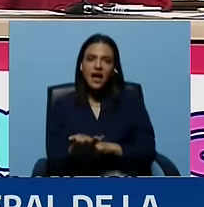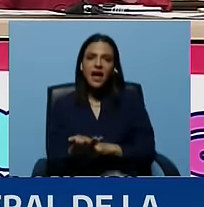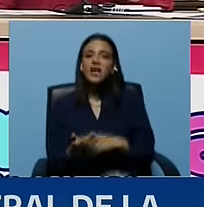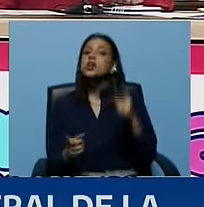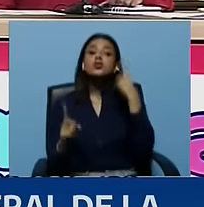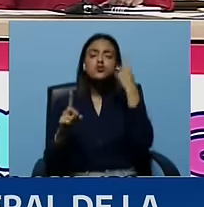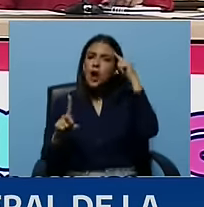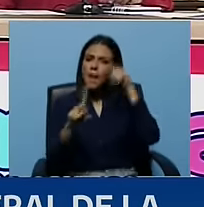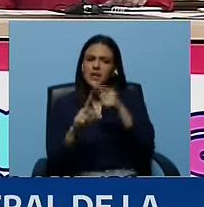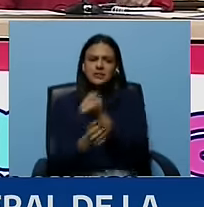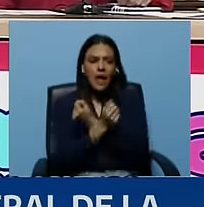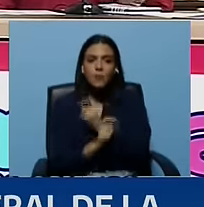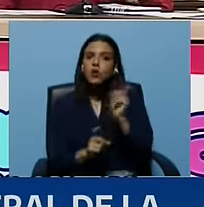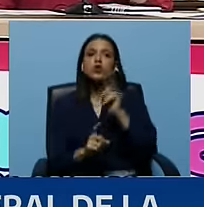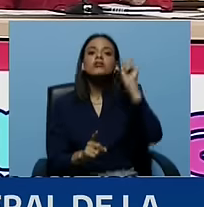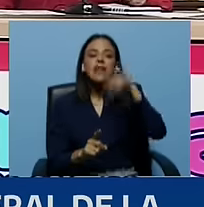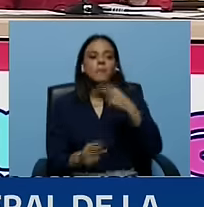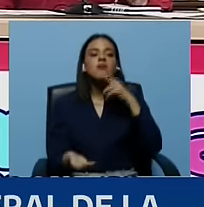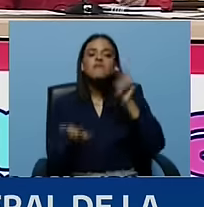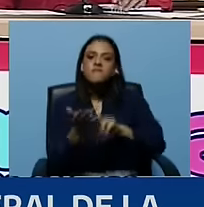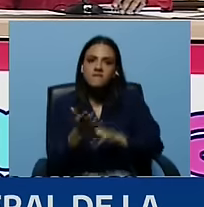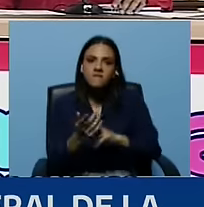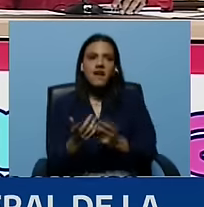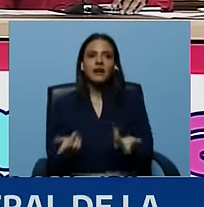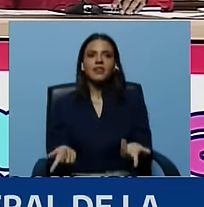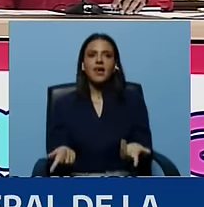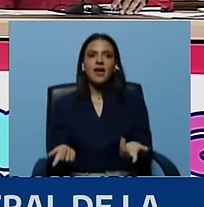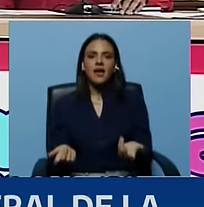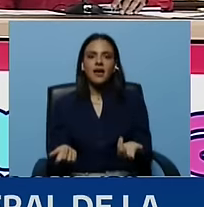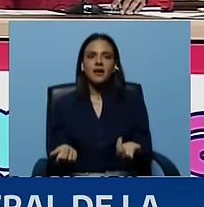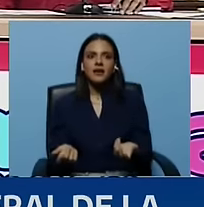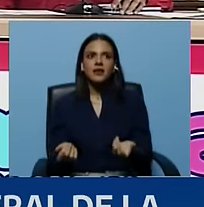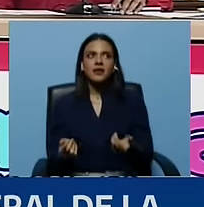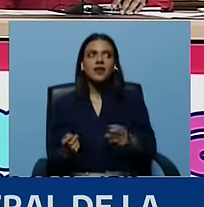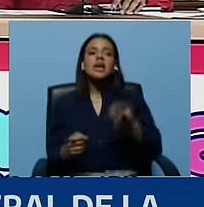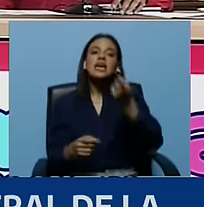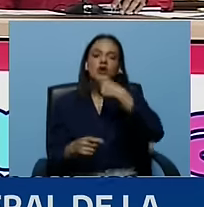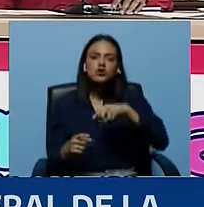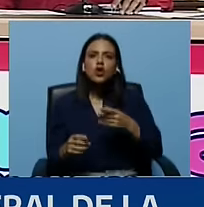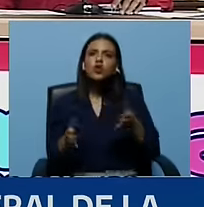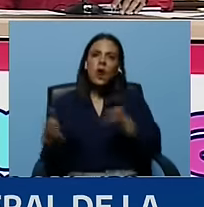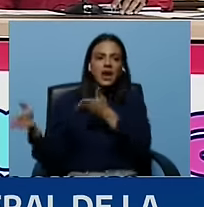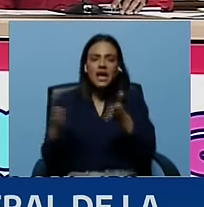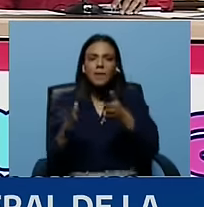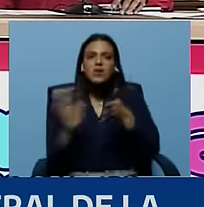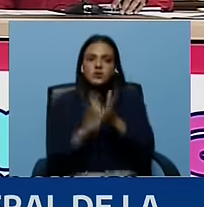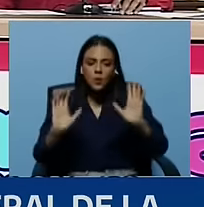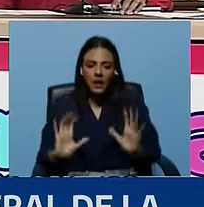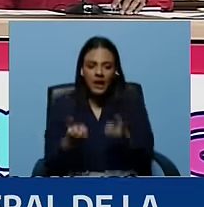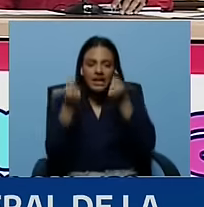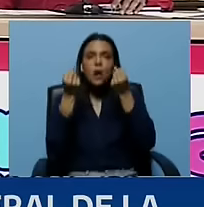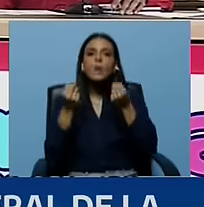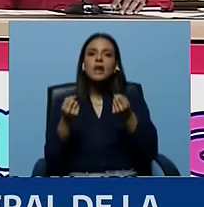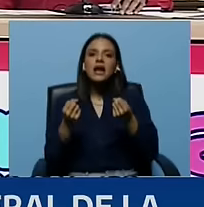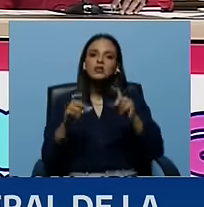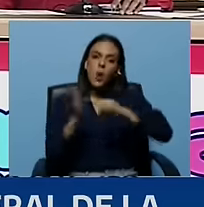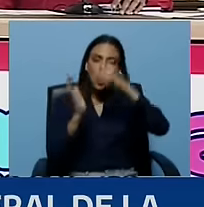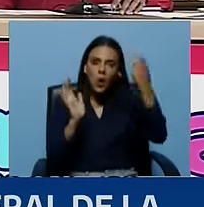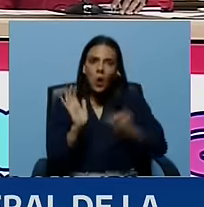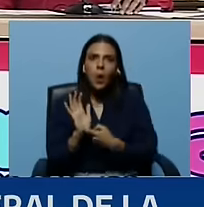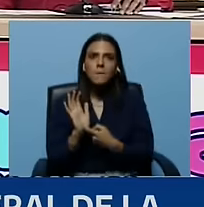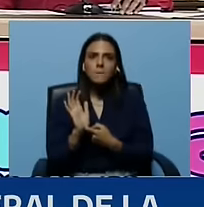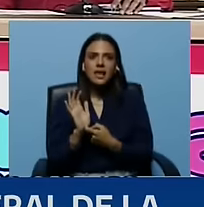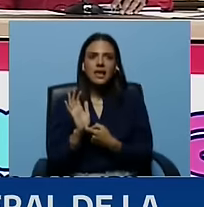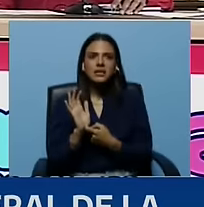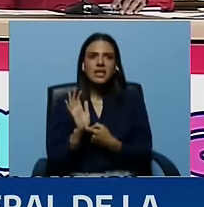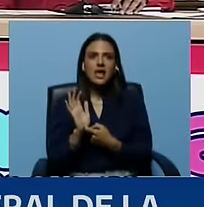amor, también en la verdad. Y seguir el camino de la recuperación integral de Venezuela. El